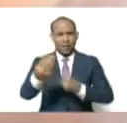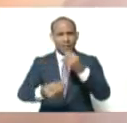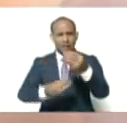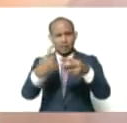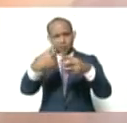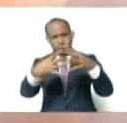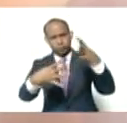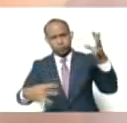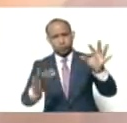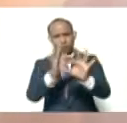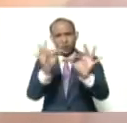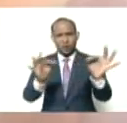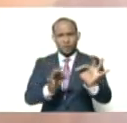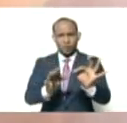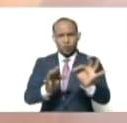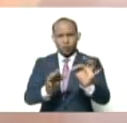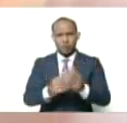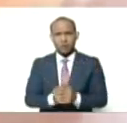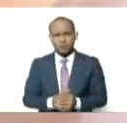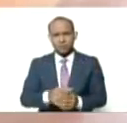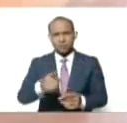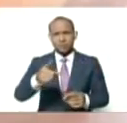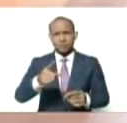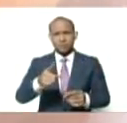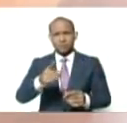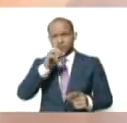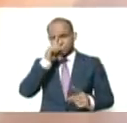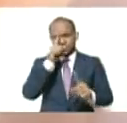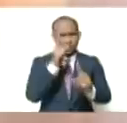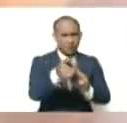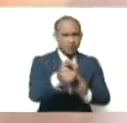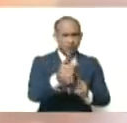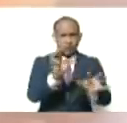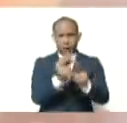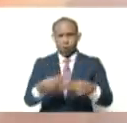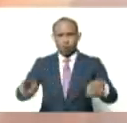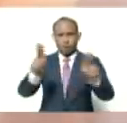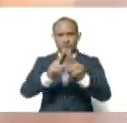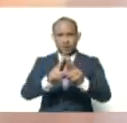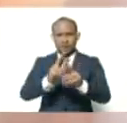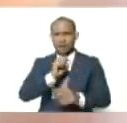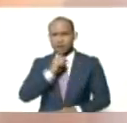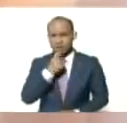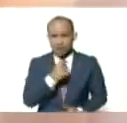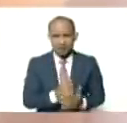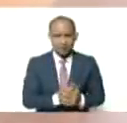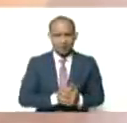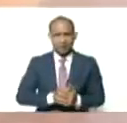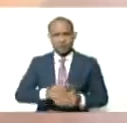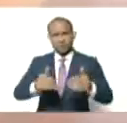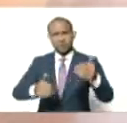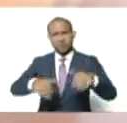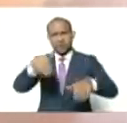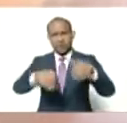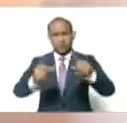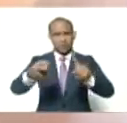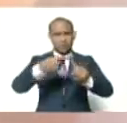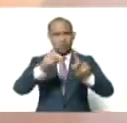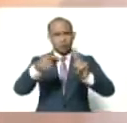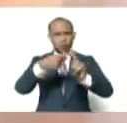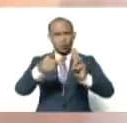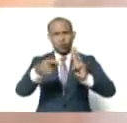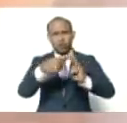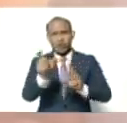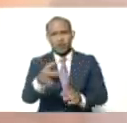métodos: elección directa, universal y secreta, cooptación, elecciones de primero, segundo o tercer